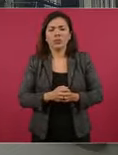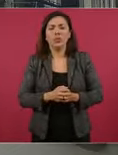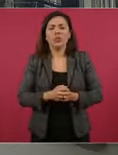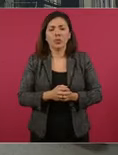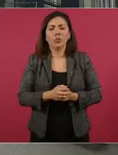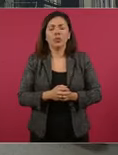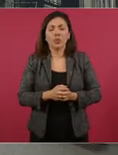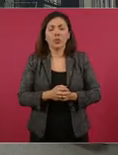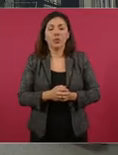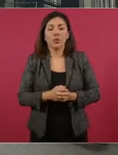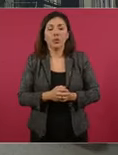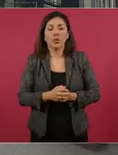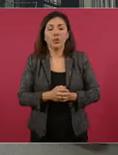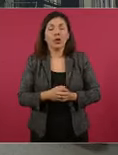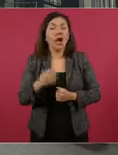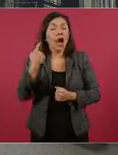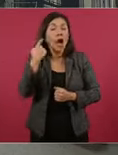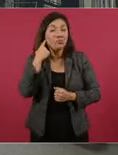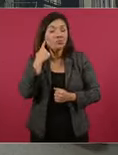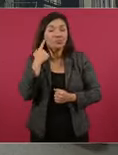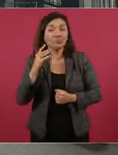oposición.